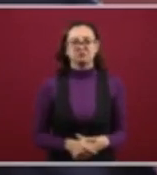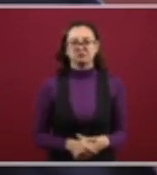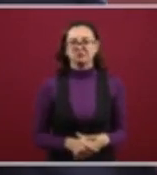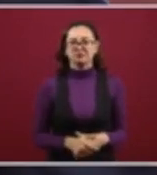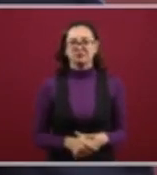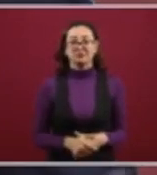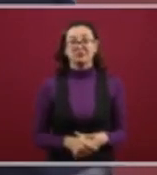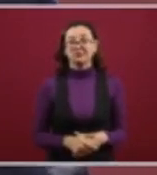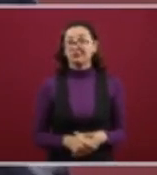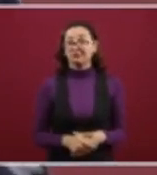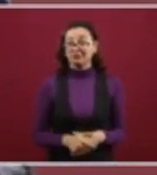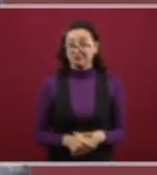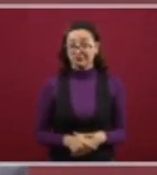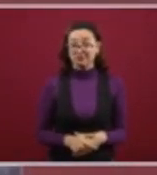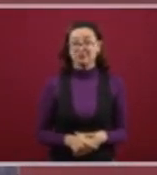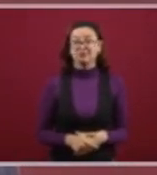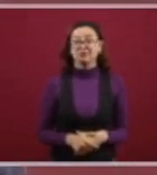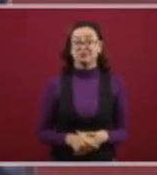los